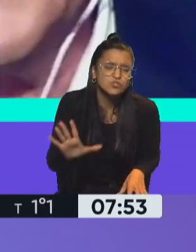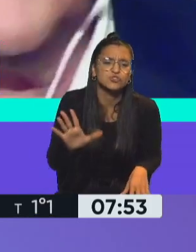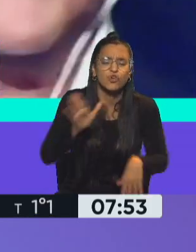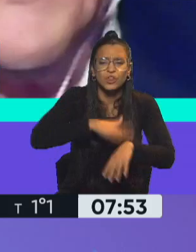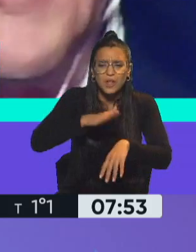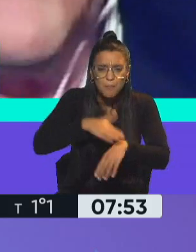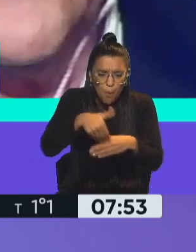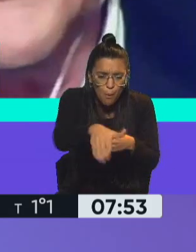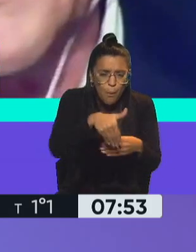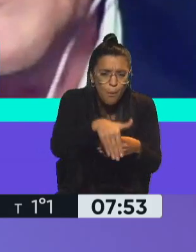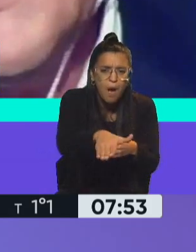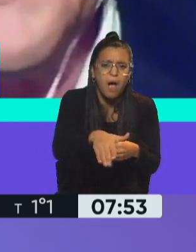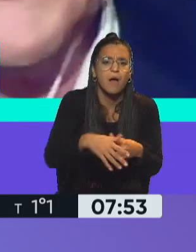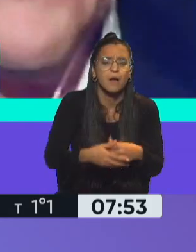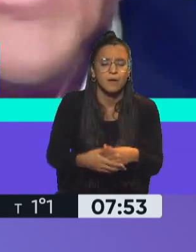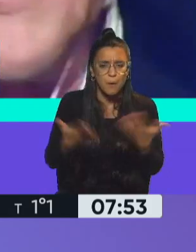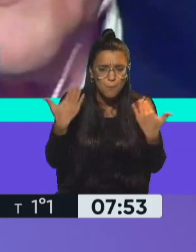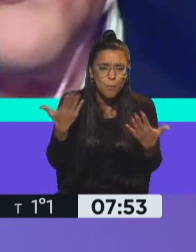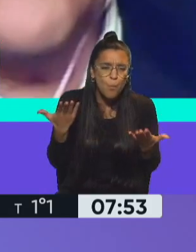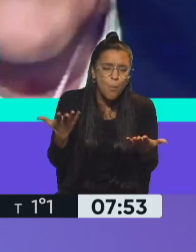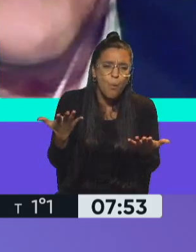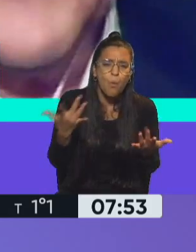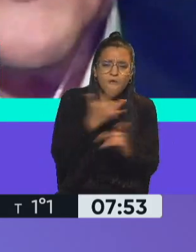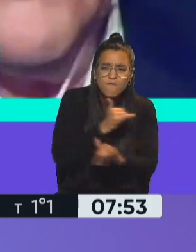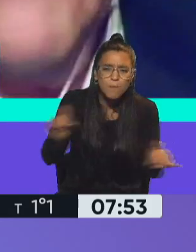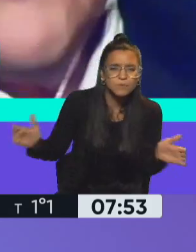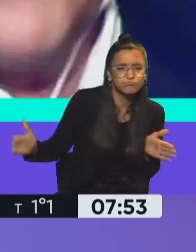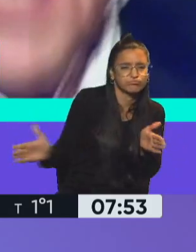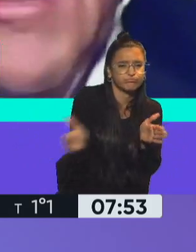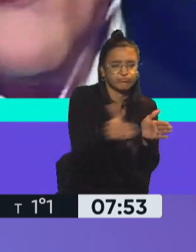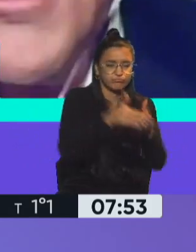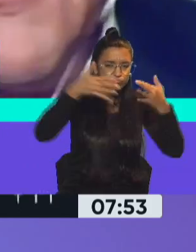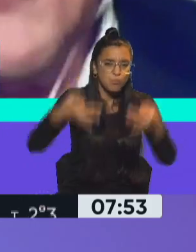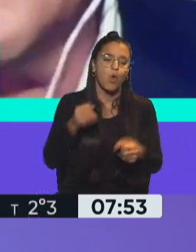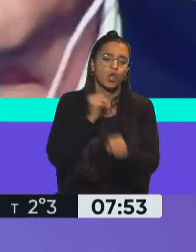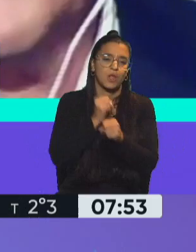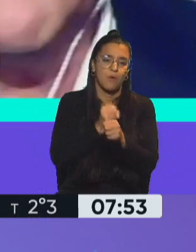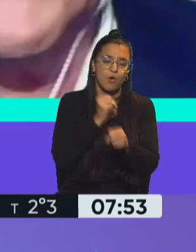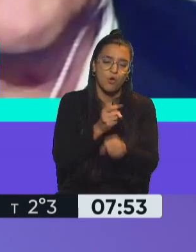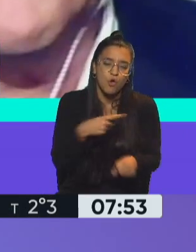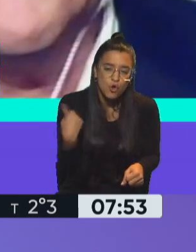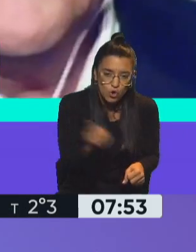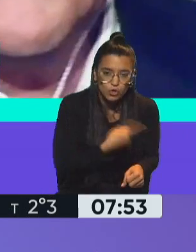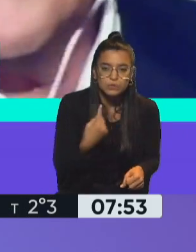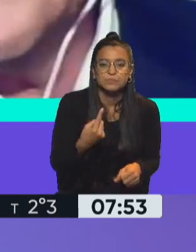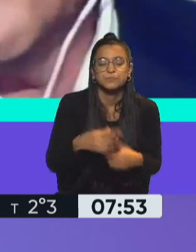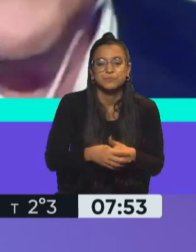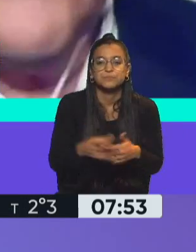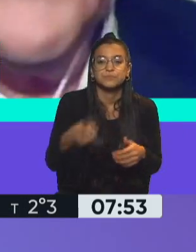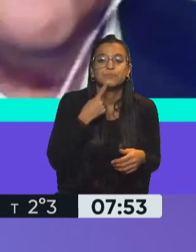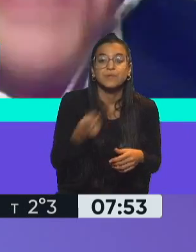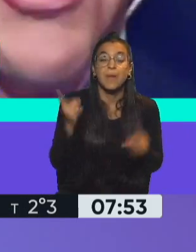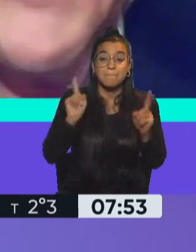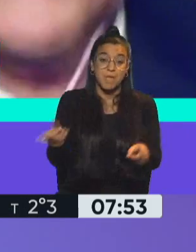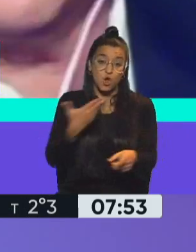tiempo se va a poder recabar toda la información por el trabajo que estamos haciendo entre la embajada y el gobierno